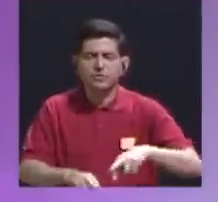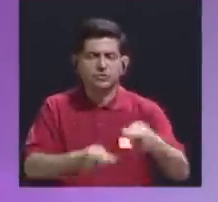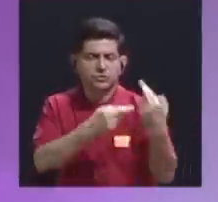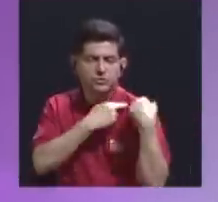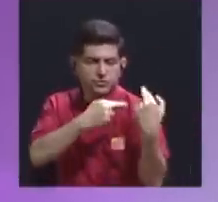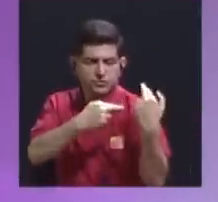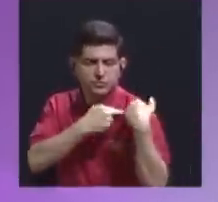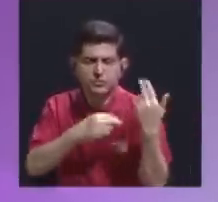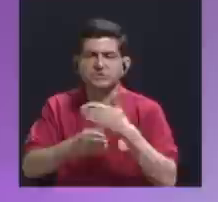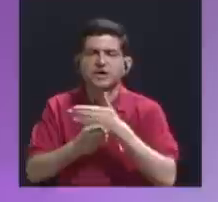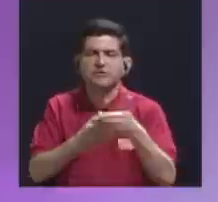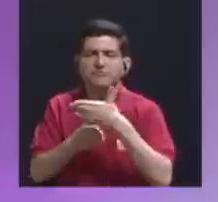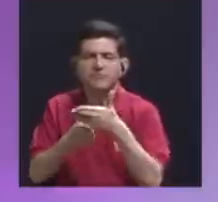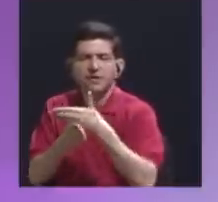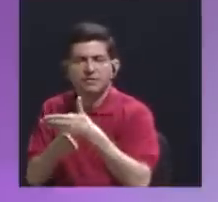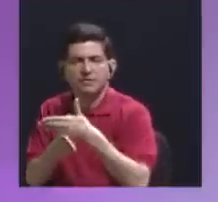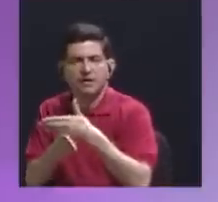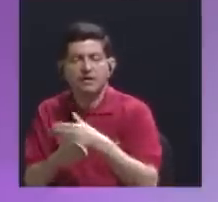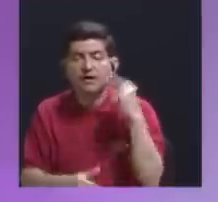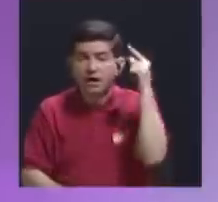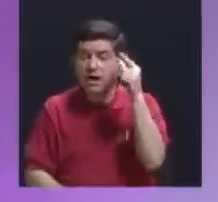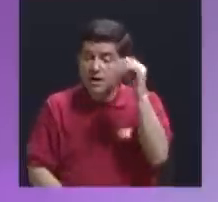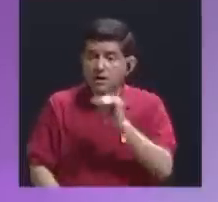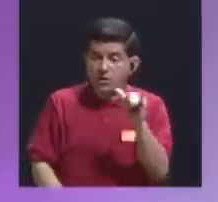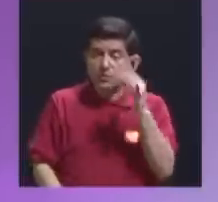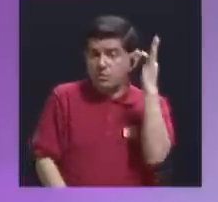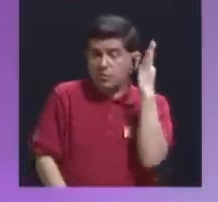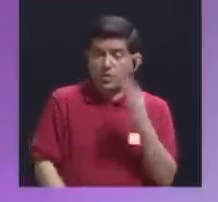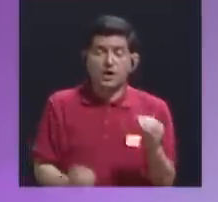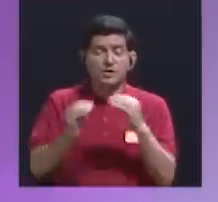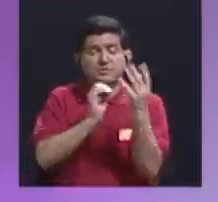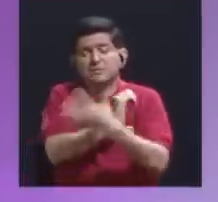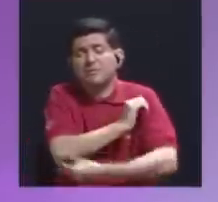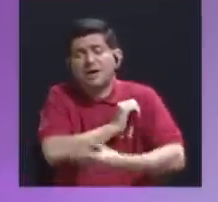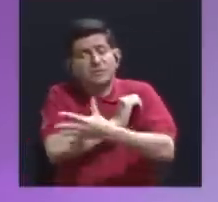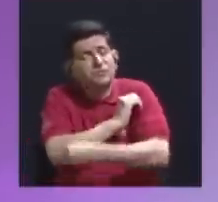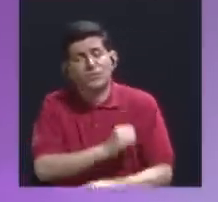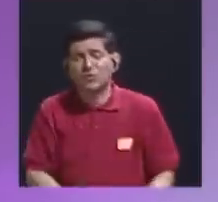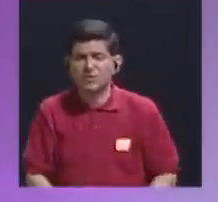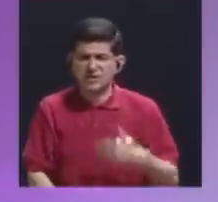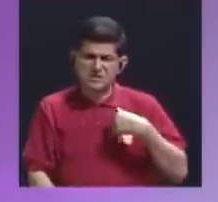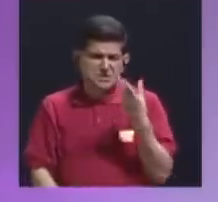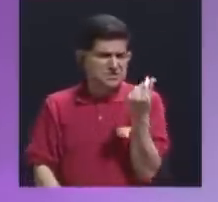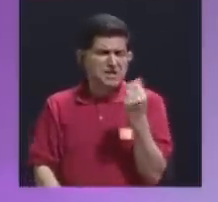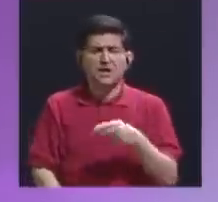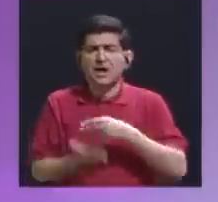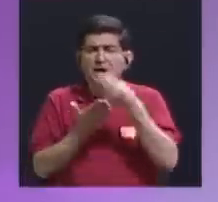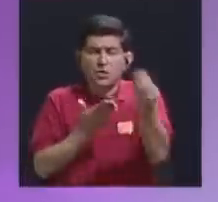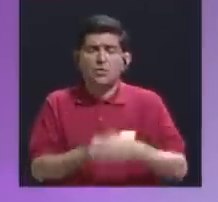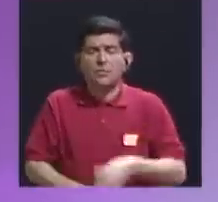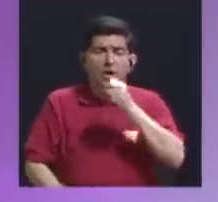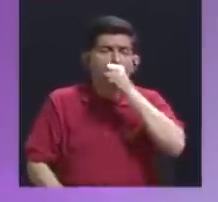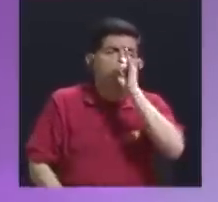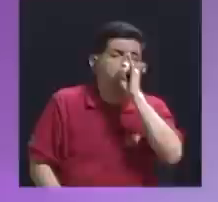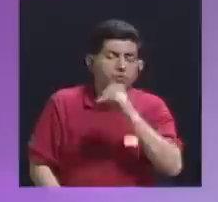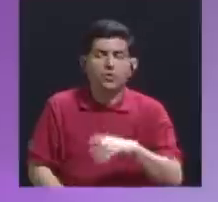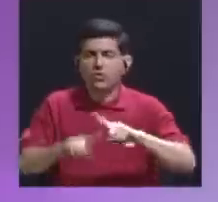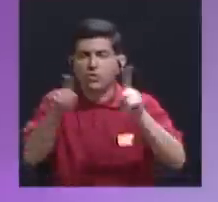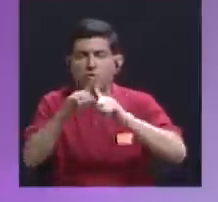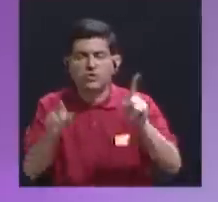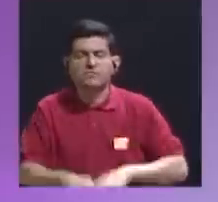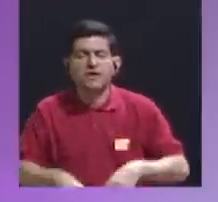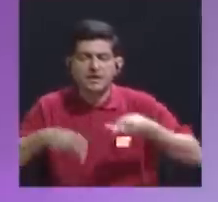responsabilidad compartida y por supuesto que además son las mujeres más pobres quien tiene dinero para comprar condones a comprar los